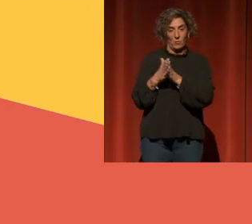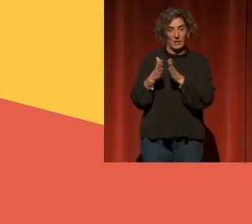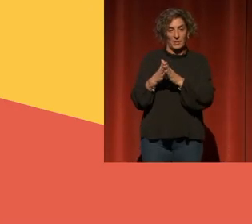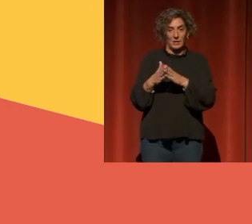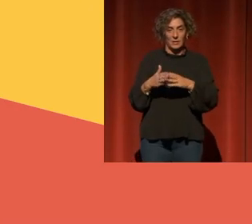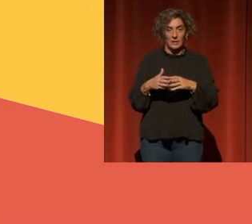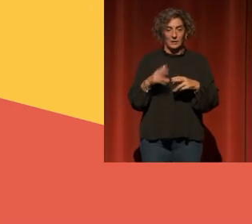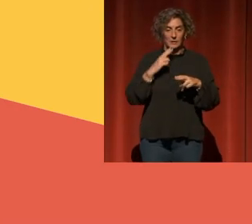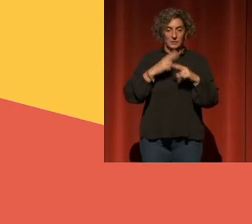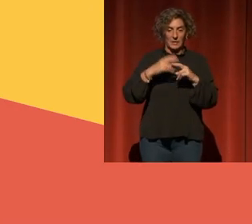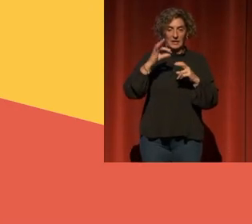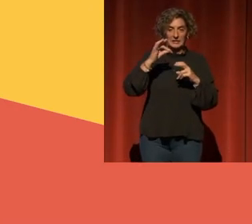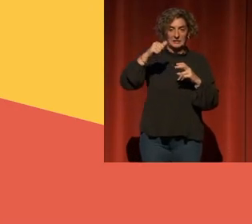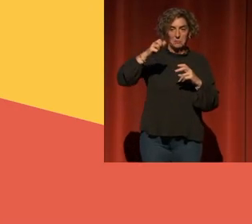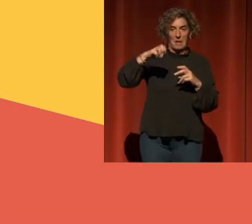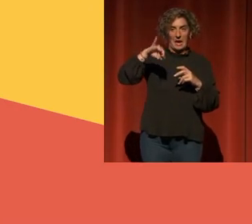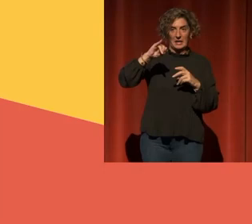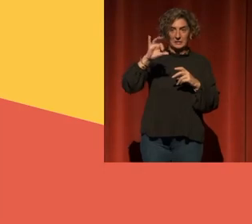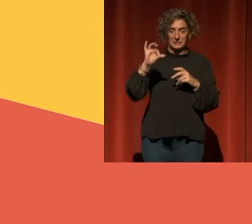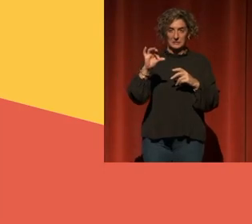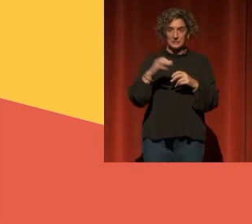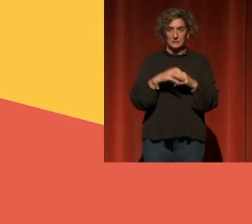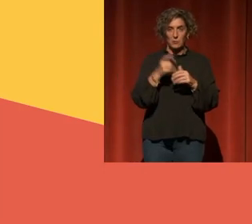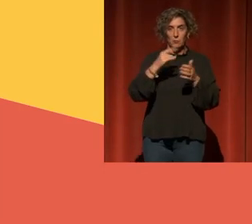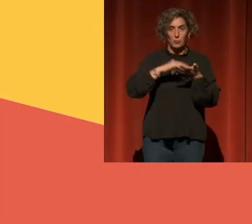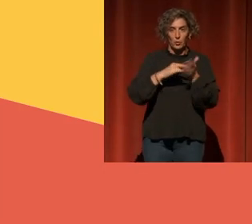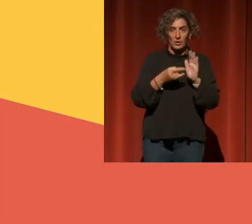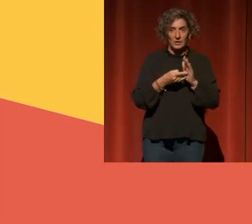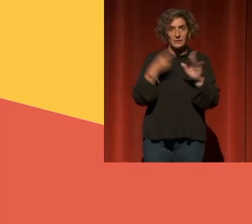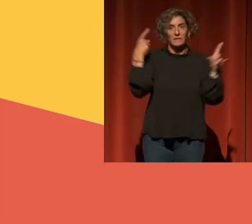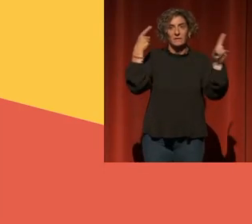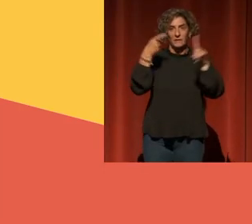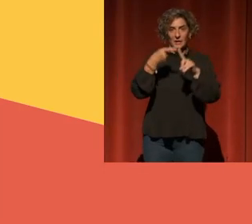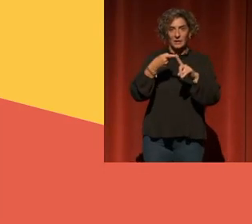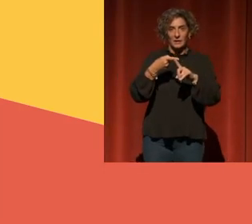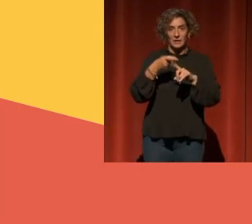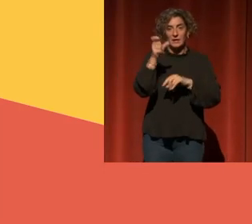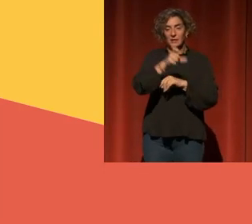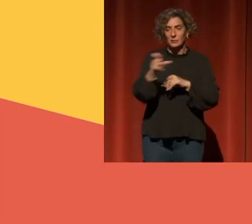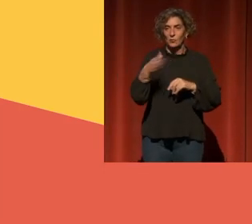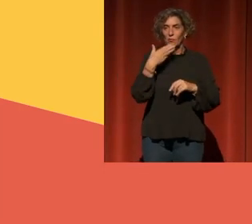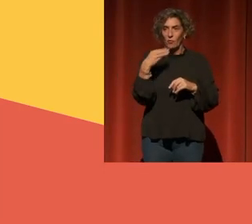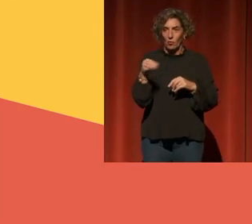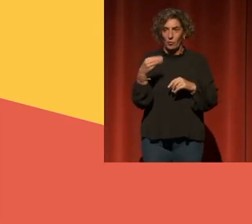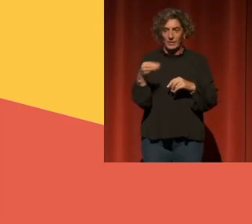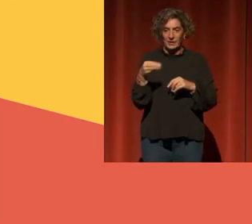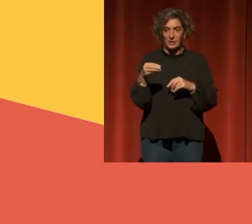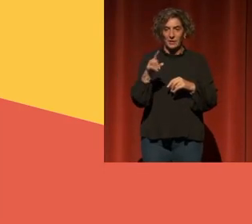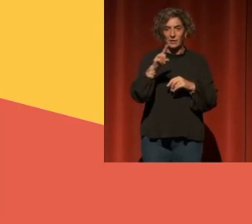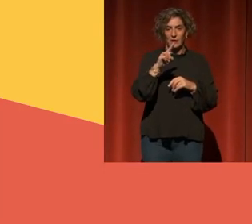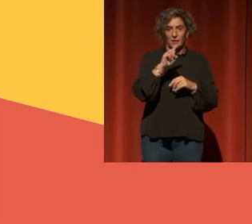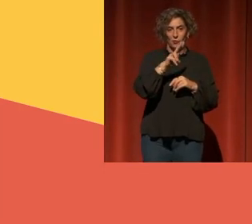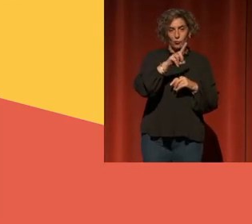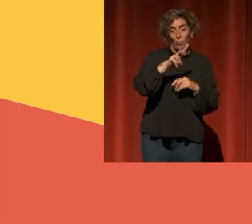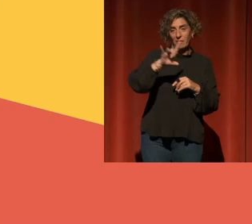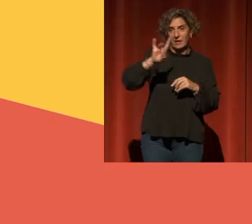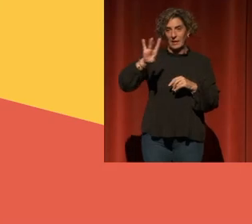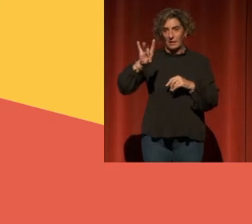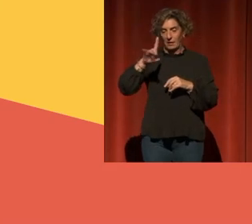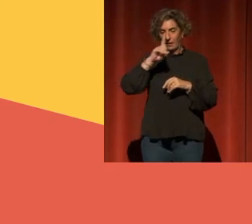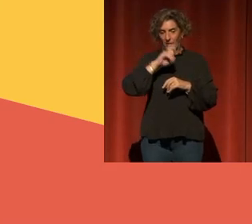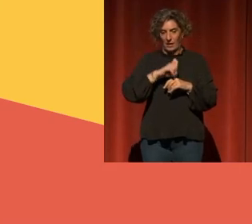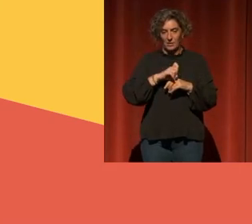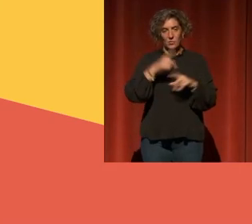smiles y que en realidad es un proyecto que está centrado en la gente joven entre 12 y 15 años que